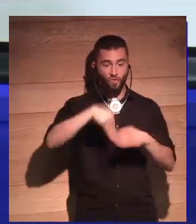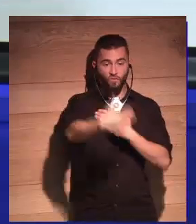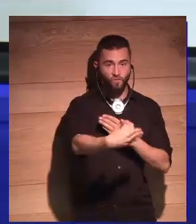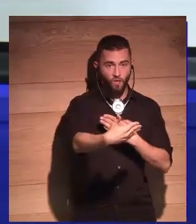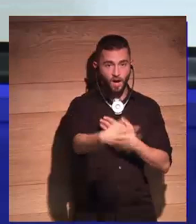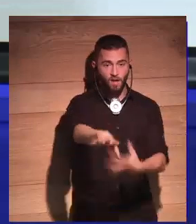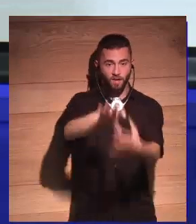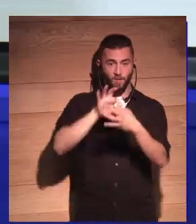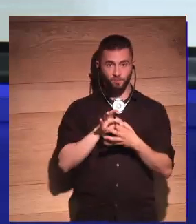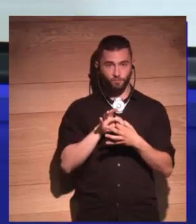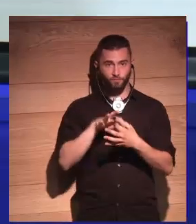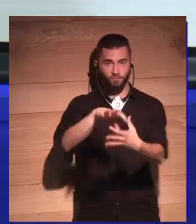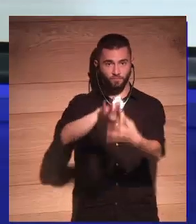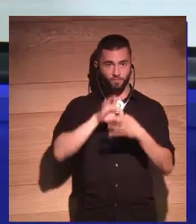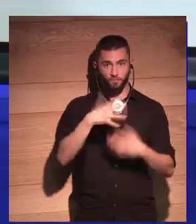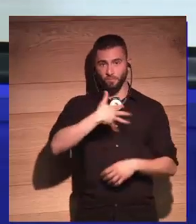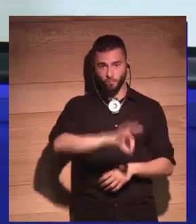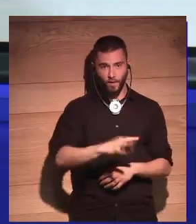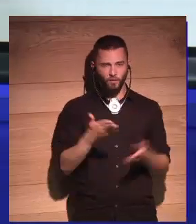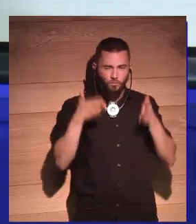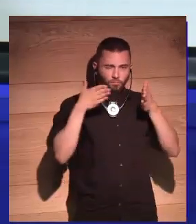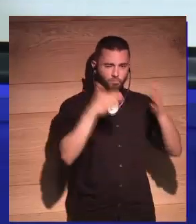un poquito en todo esto.